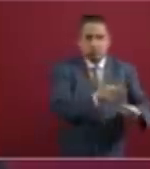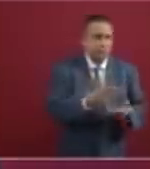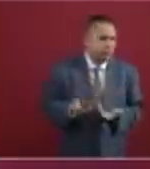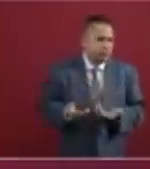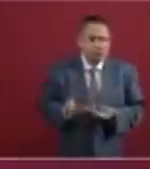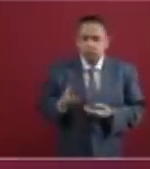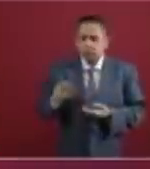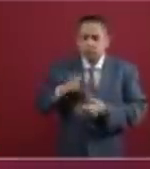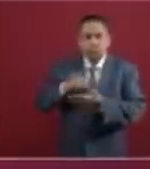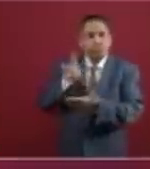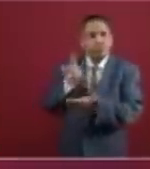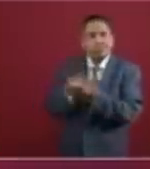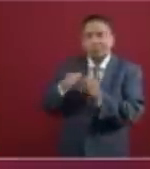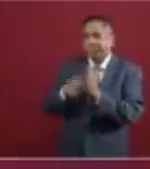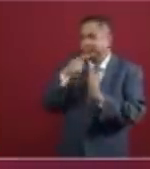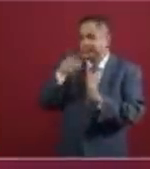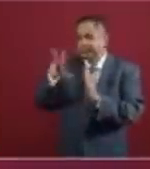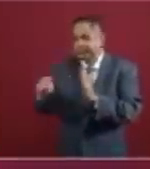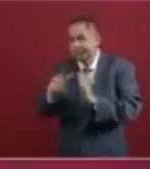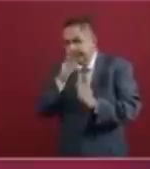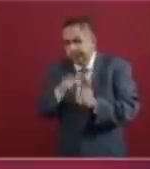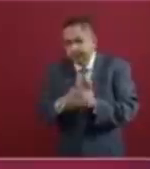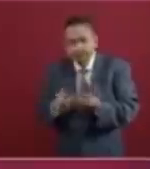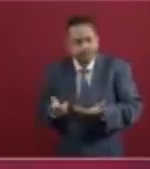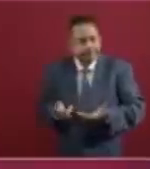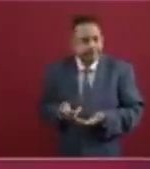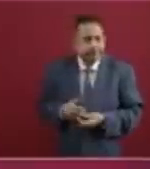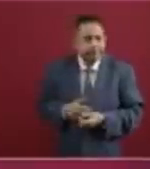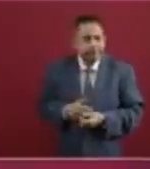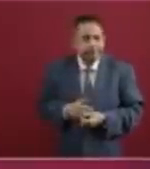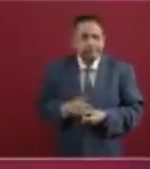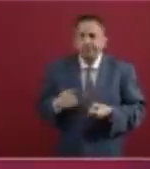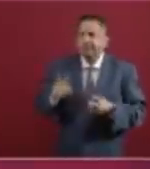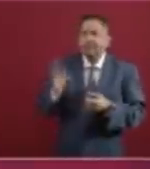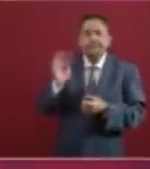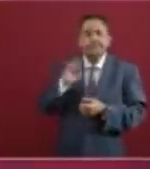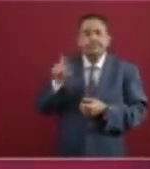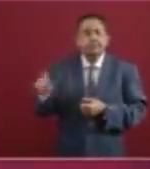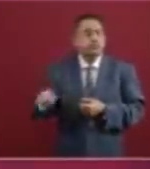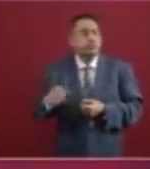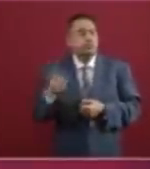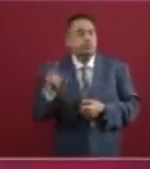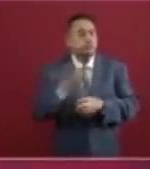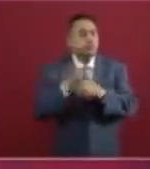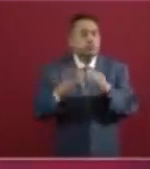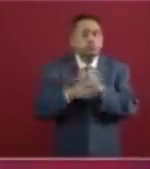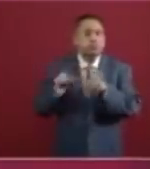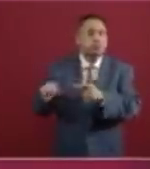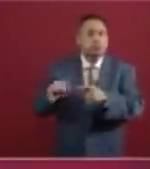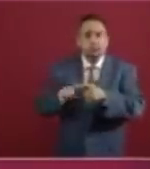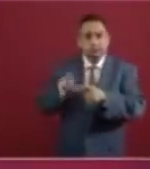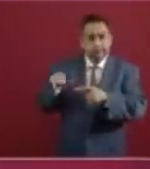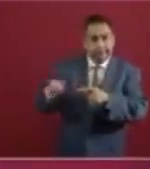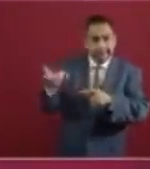tiene permitido licitar. Entonces tiene que hacer dos cosas.